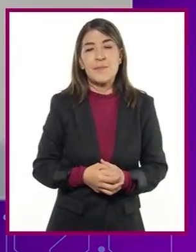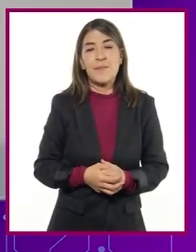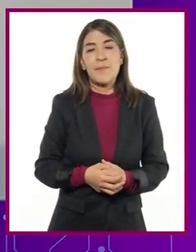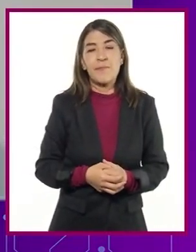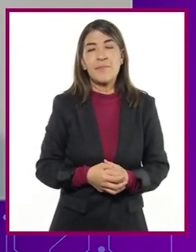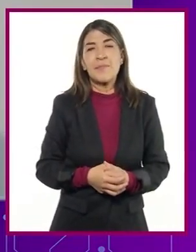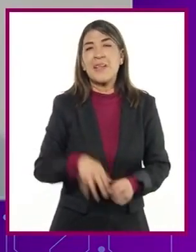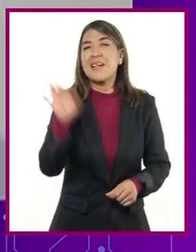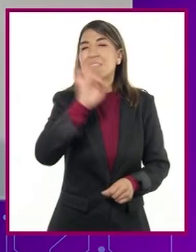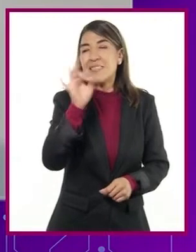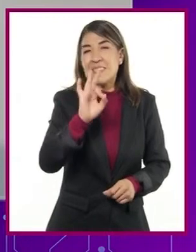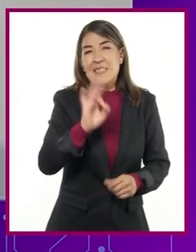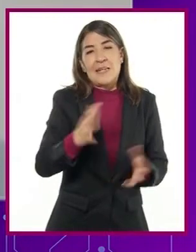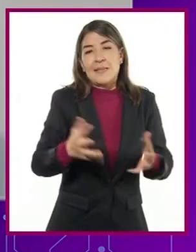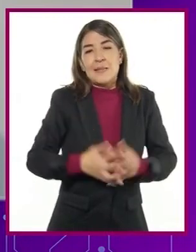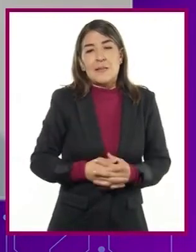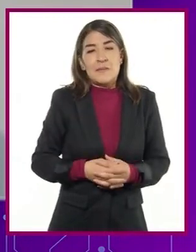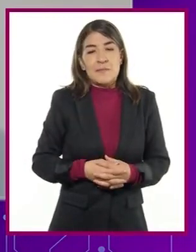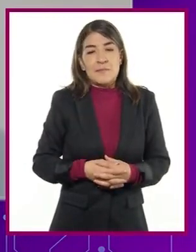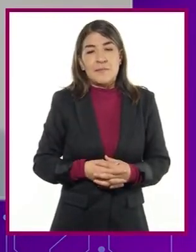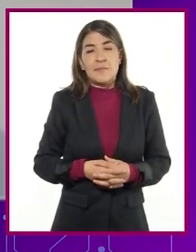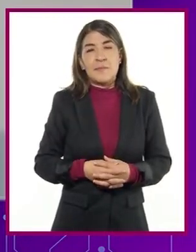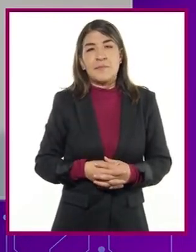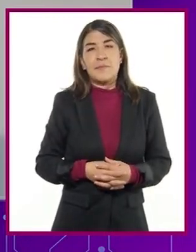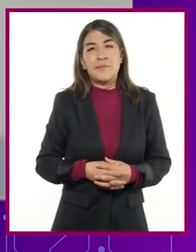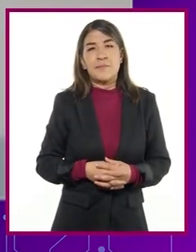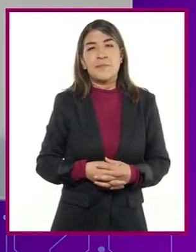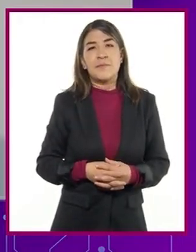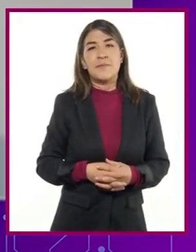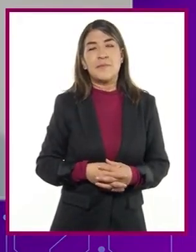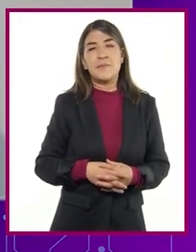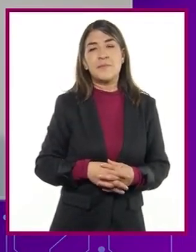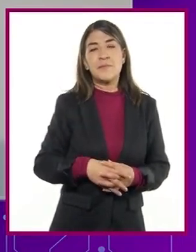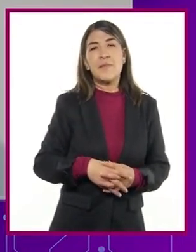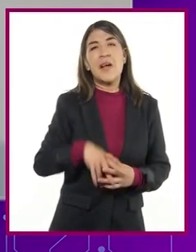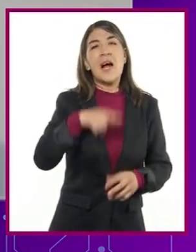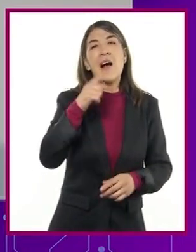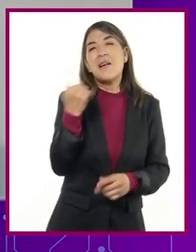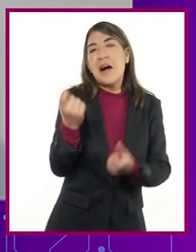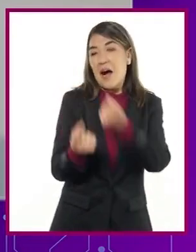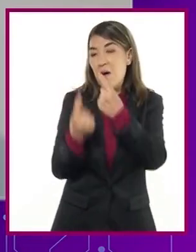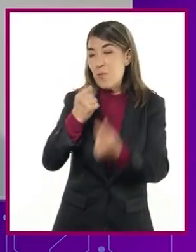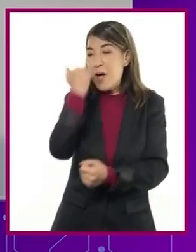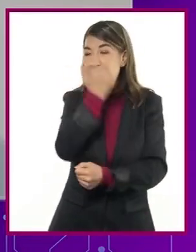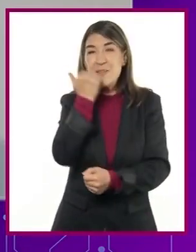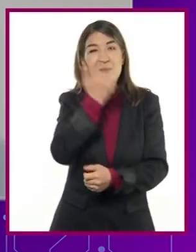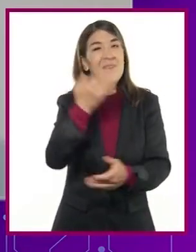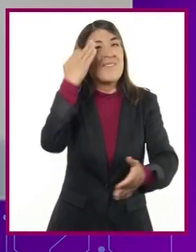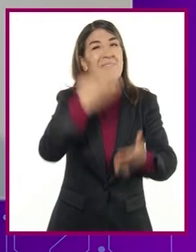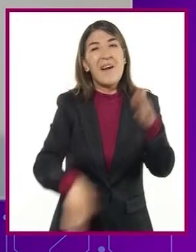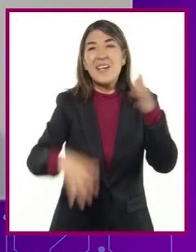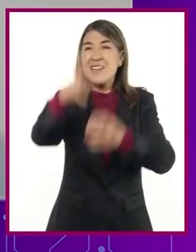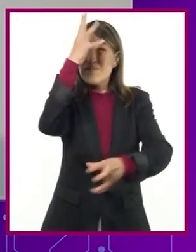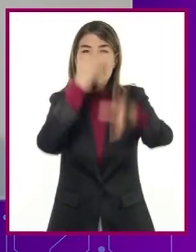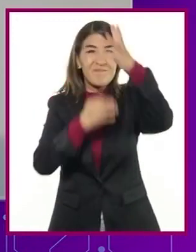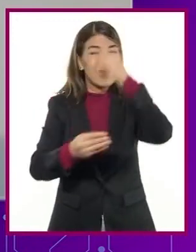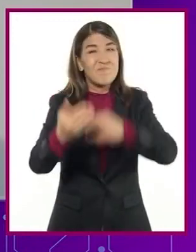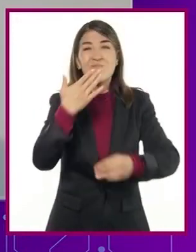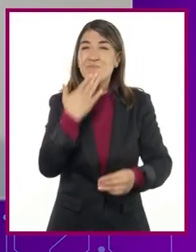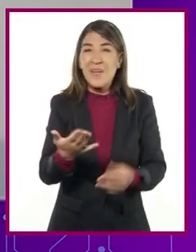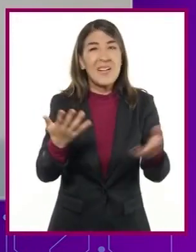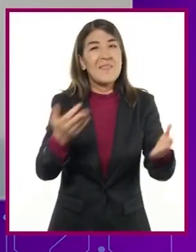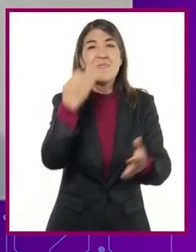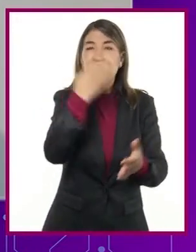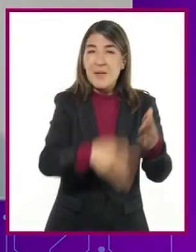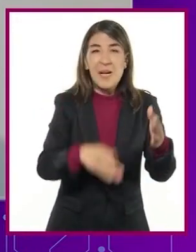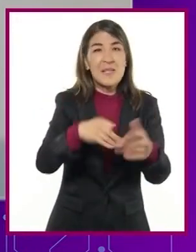Si algún alumno no logra un aprendizaje esperado, hago adecuaciones en las actividades, en los tiempos que tiene